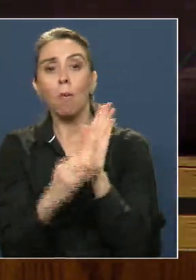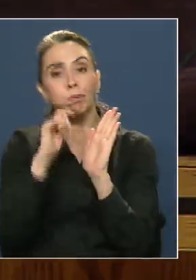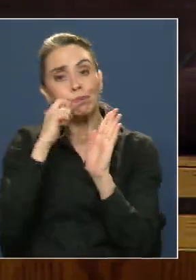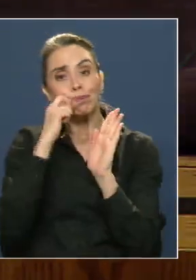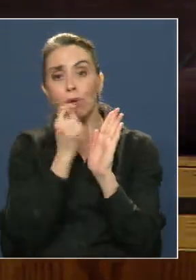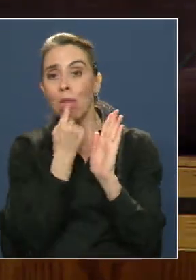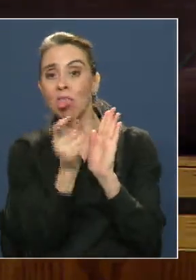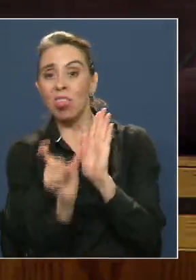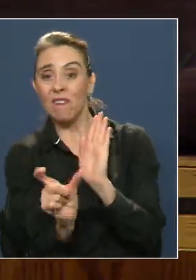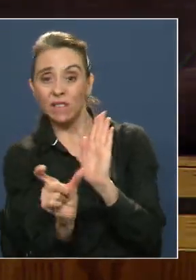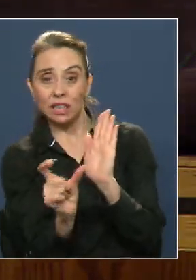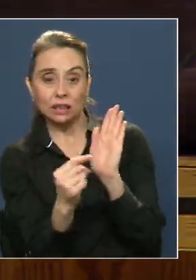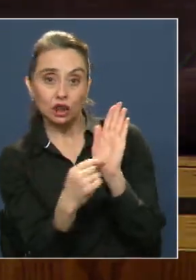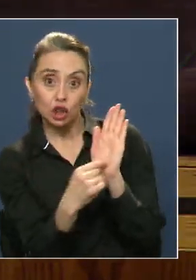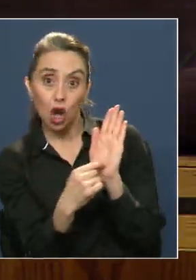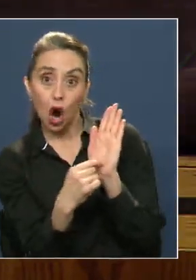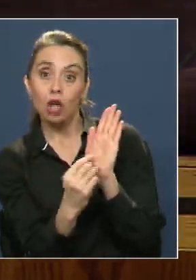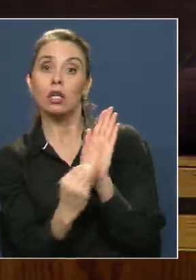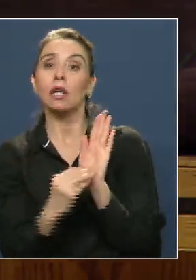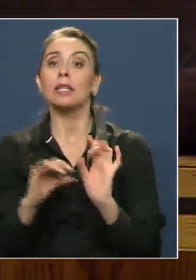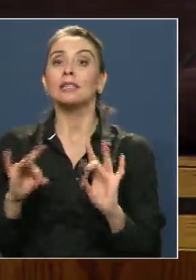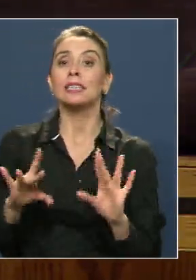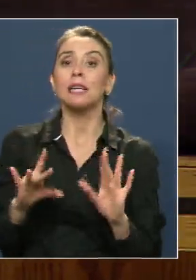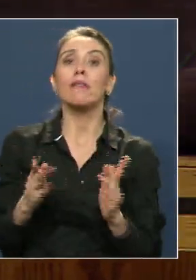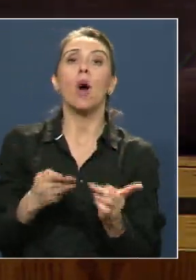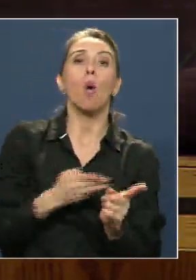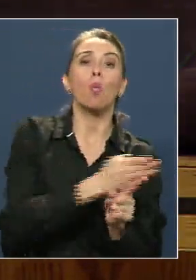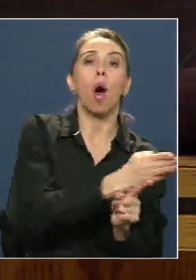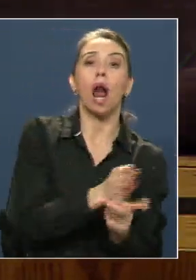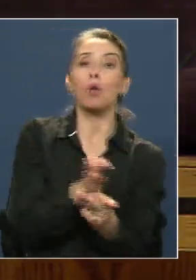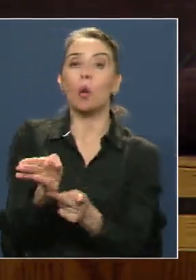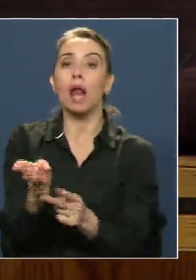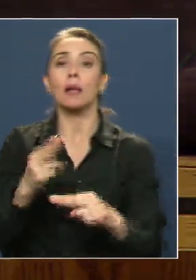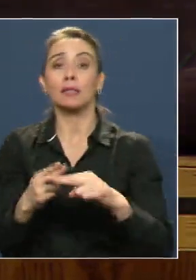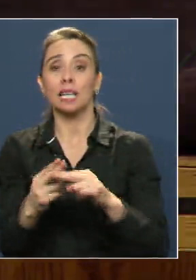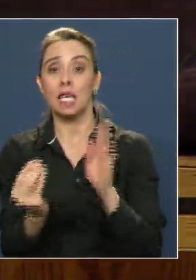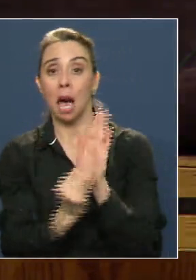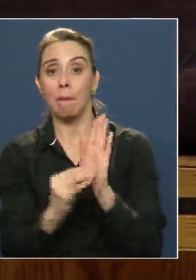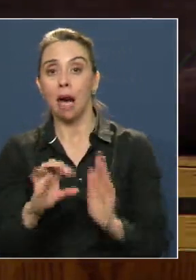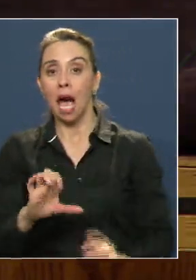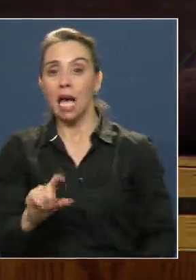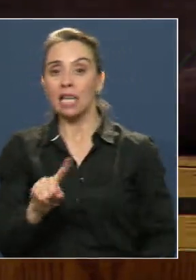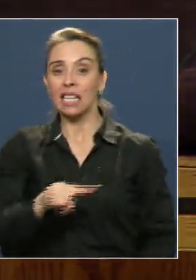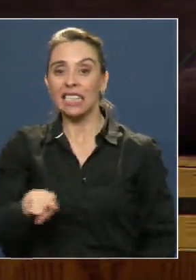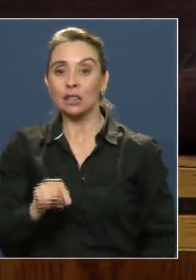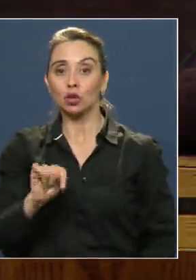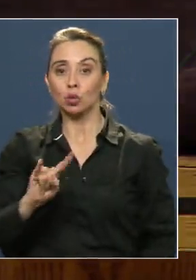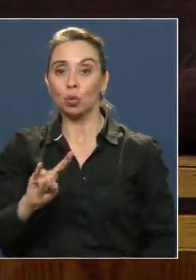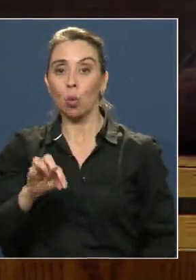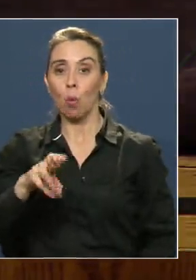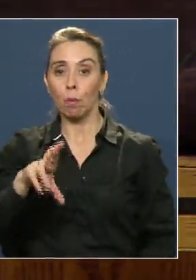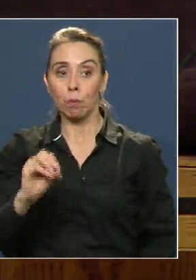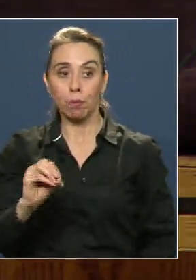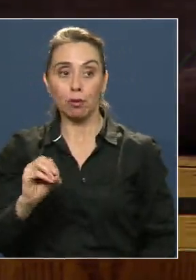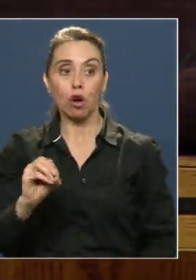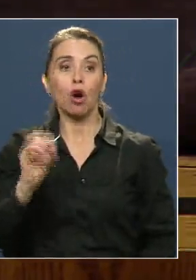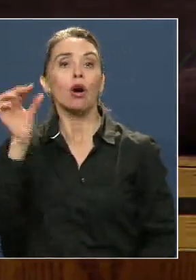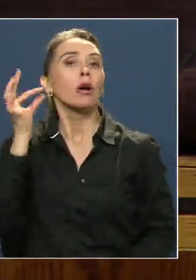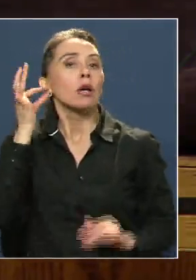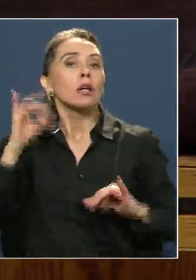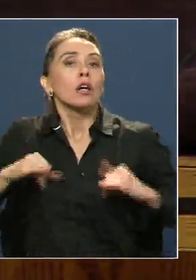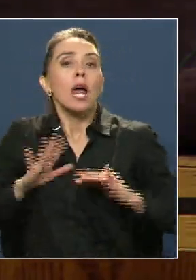tomar, pudiera establecerse en un sentido o en otro. El estupro, por ejemplo, estaba relacionado con una